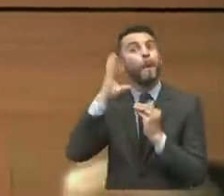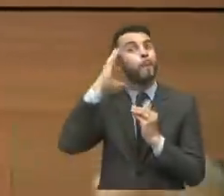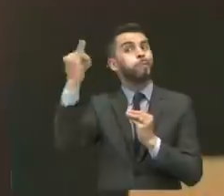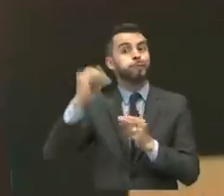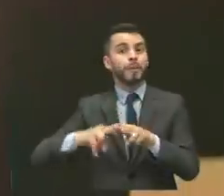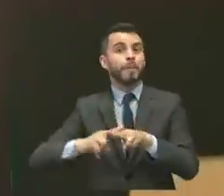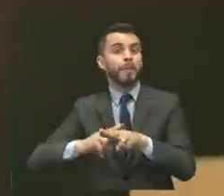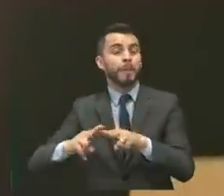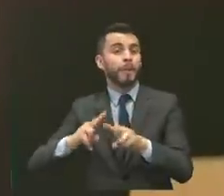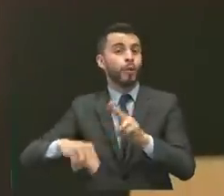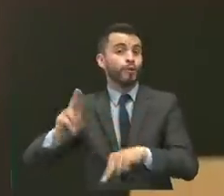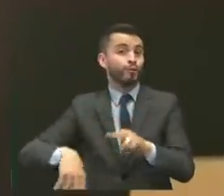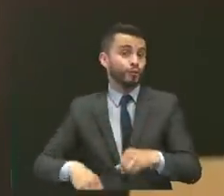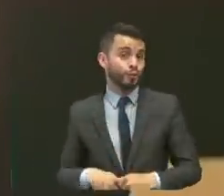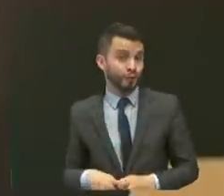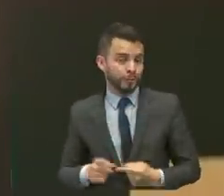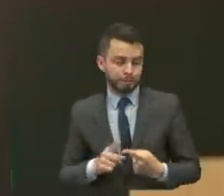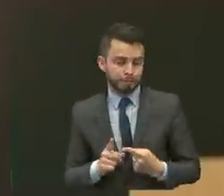es,